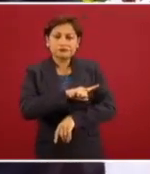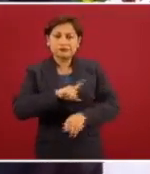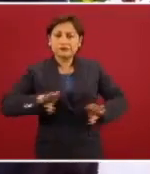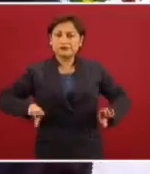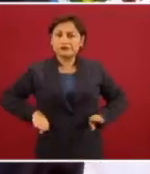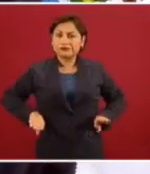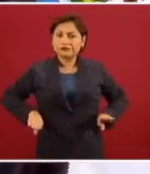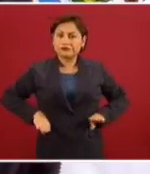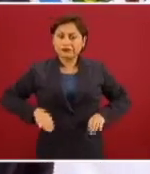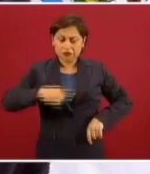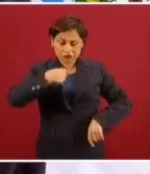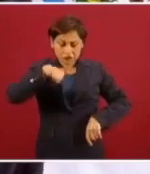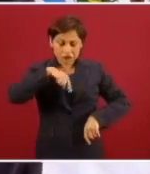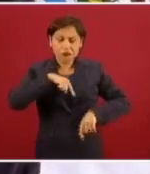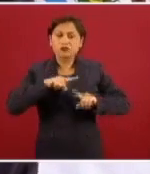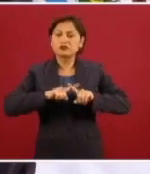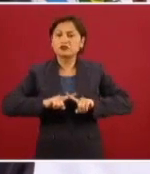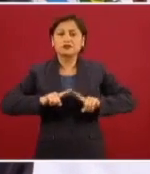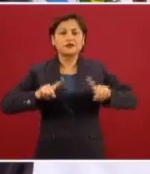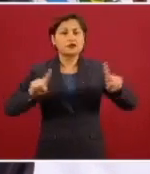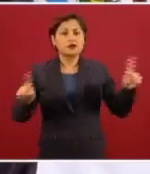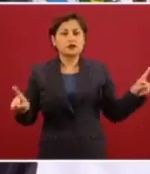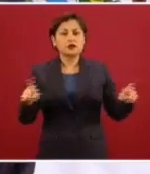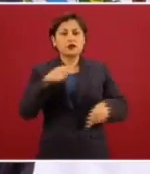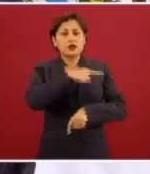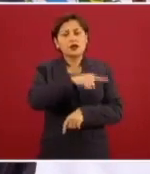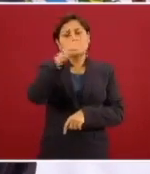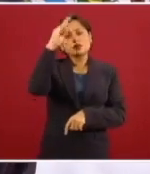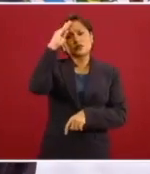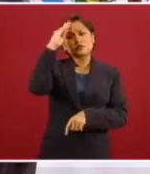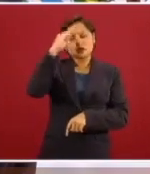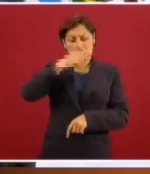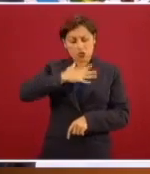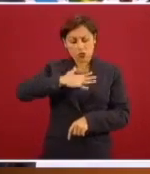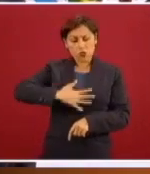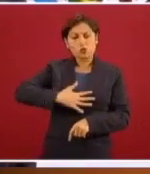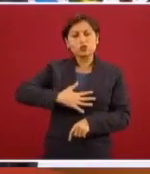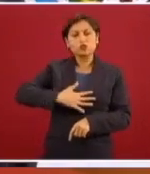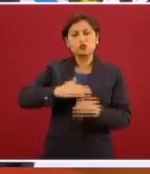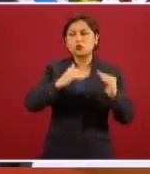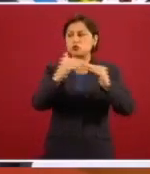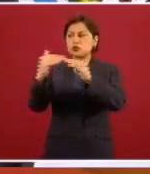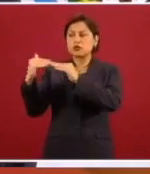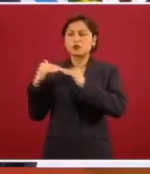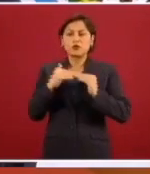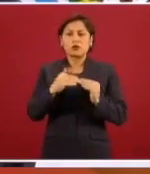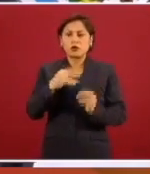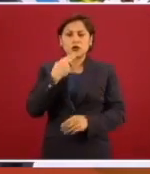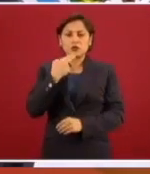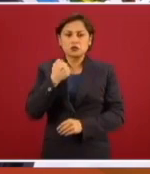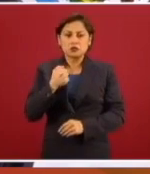de desarrollo con justicia y democracia. Pero a nadie